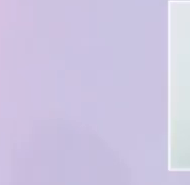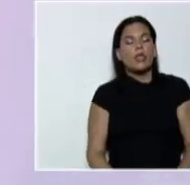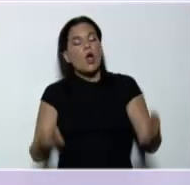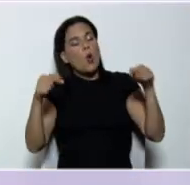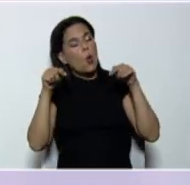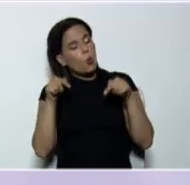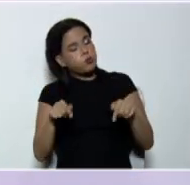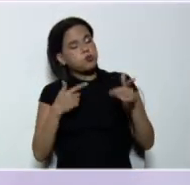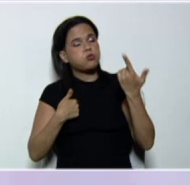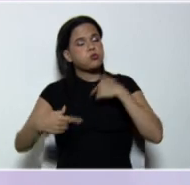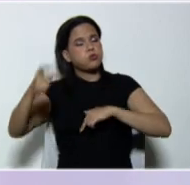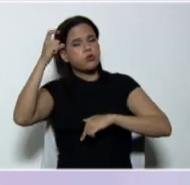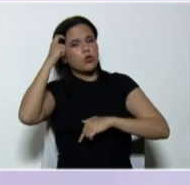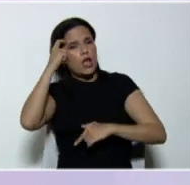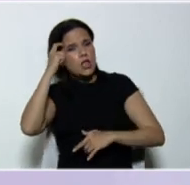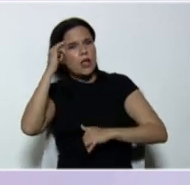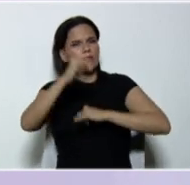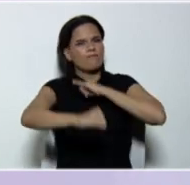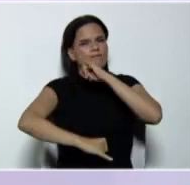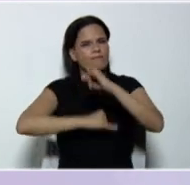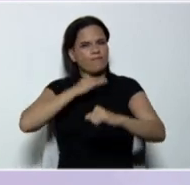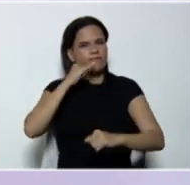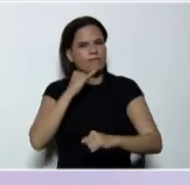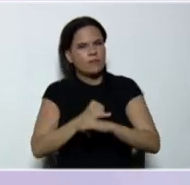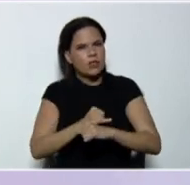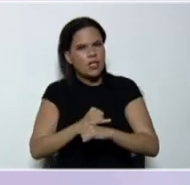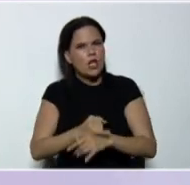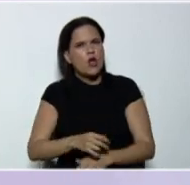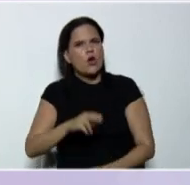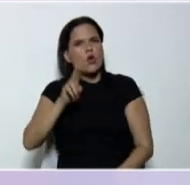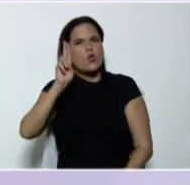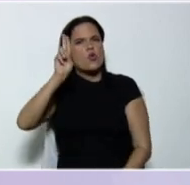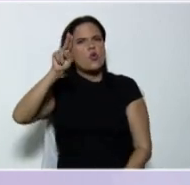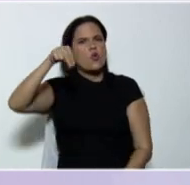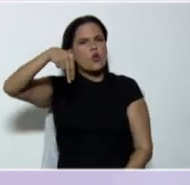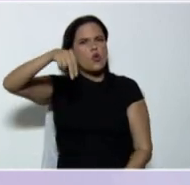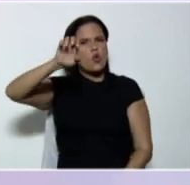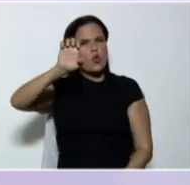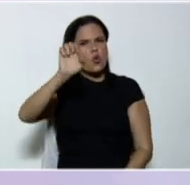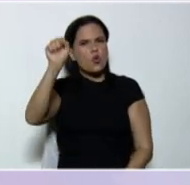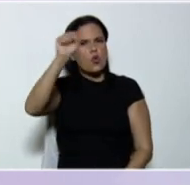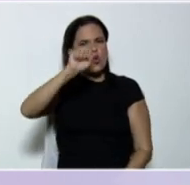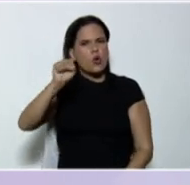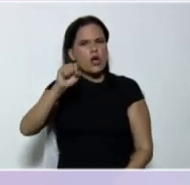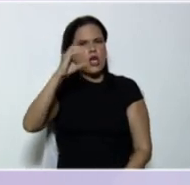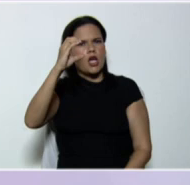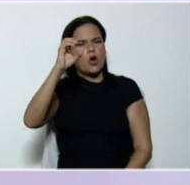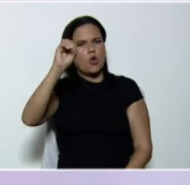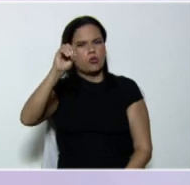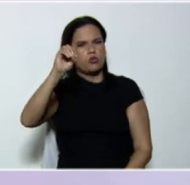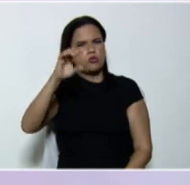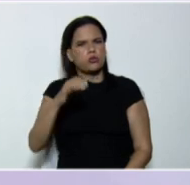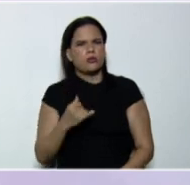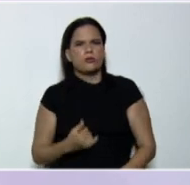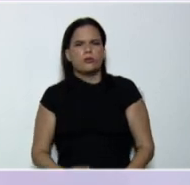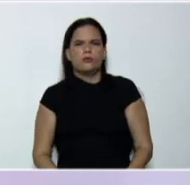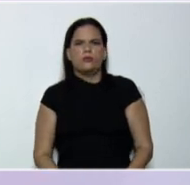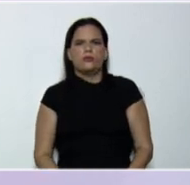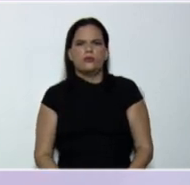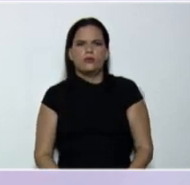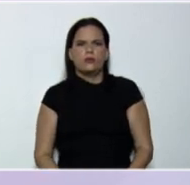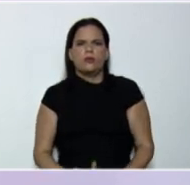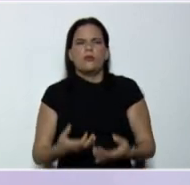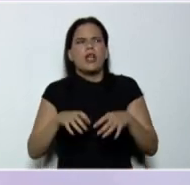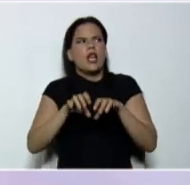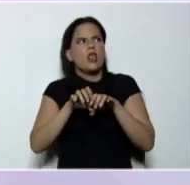Hoy es el Día Internacional de la UNESCO, entidad de la Organización de Naciones Unidas, ONU, para la Educación, para